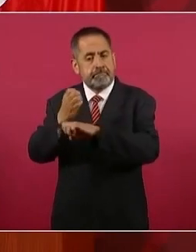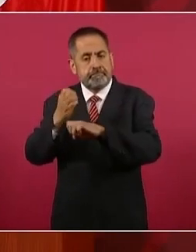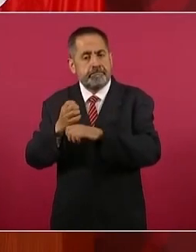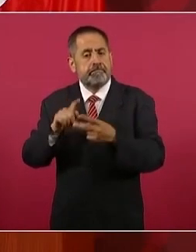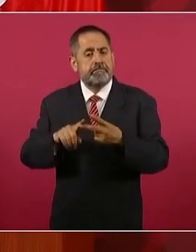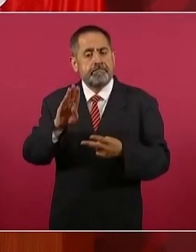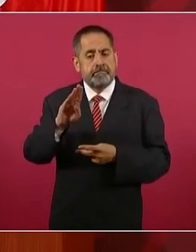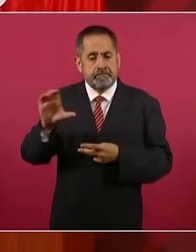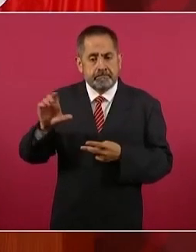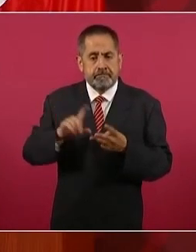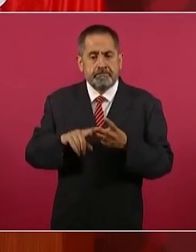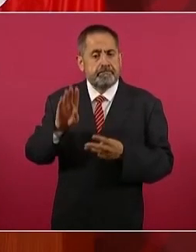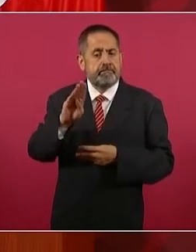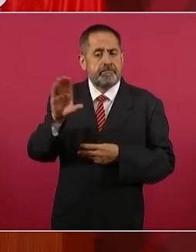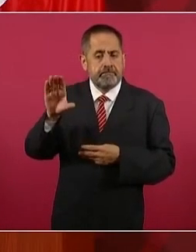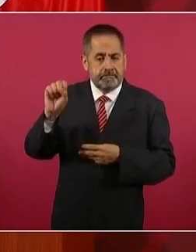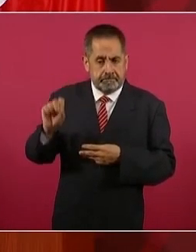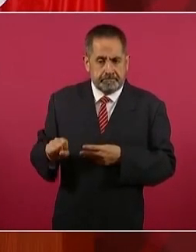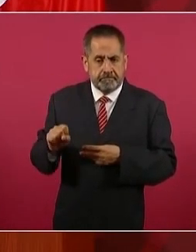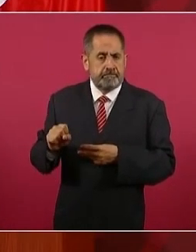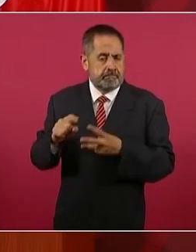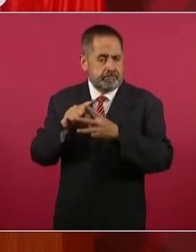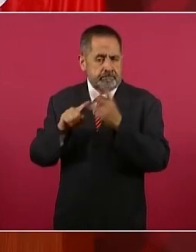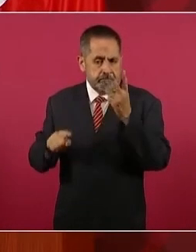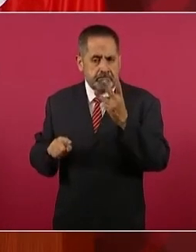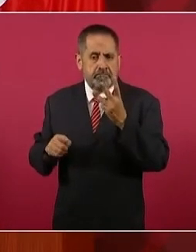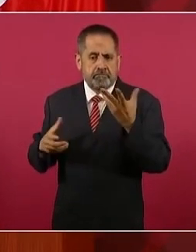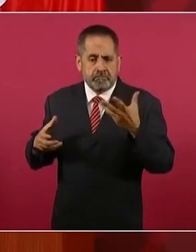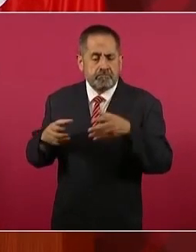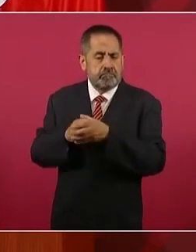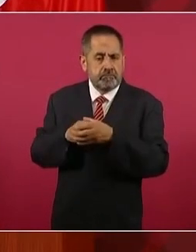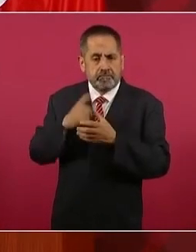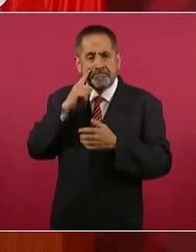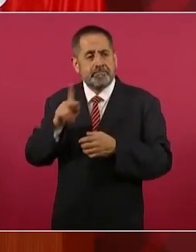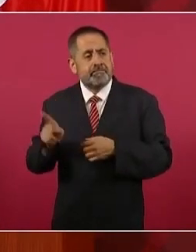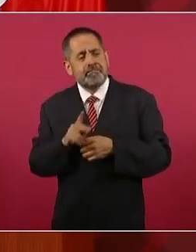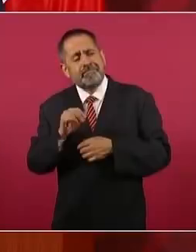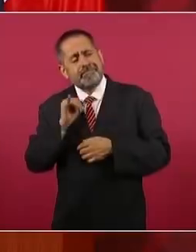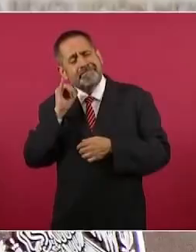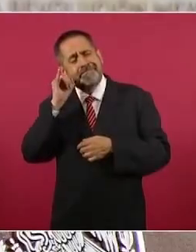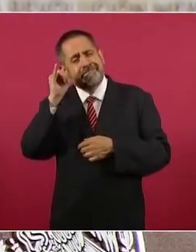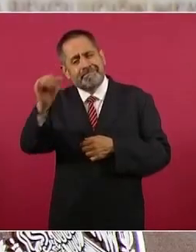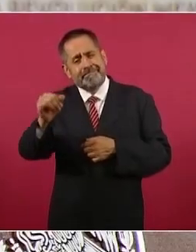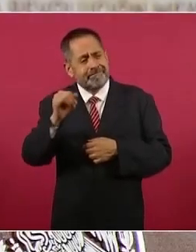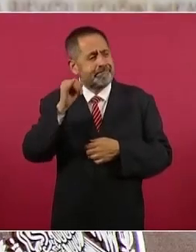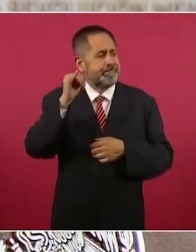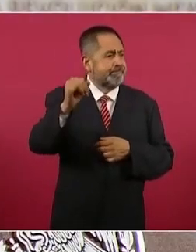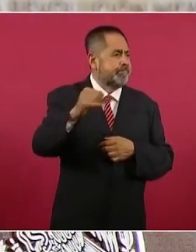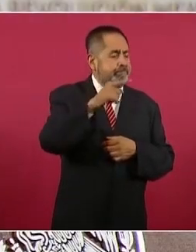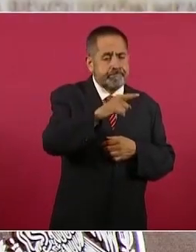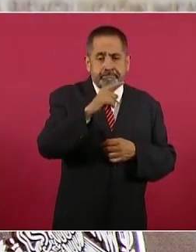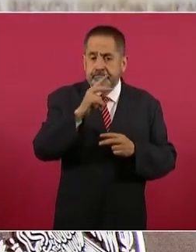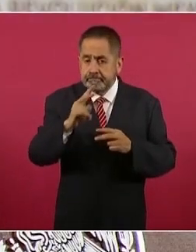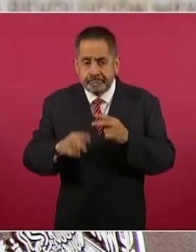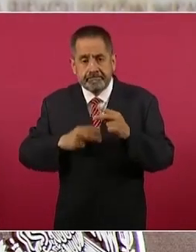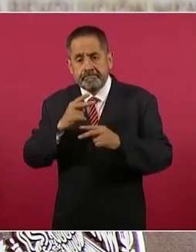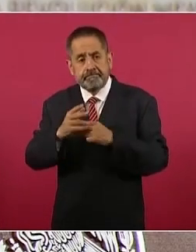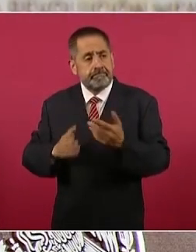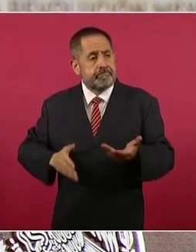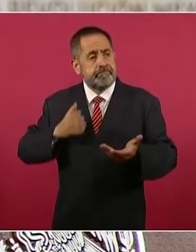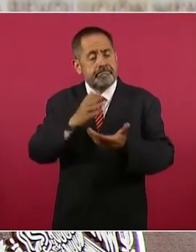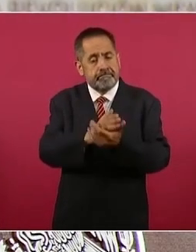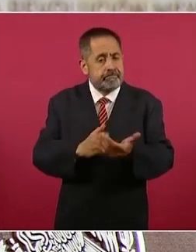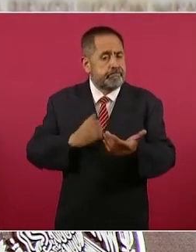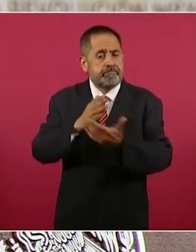de baja california y baja california sur para llevar a poblaciones muy muy remotas a las que se tiene que acceder ya